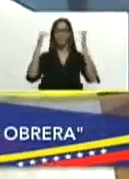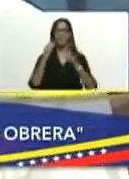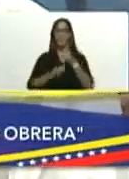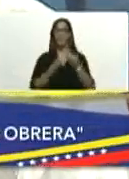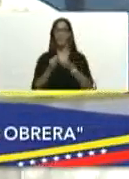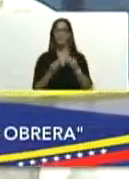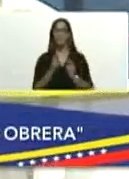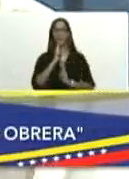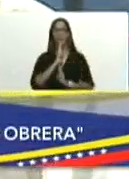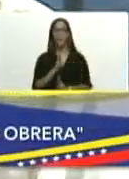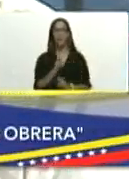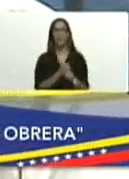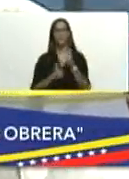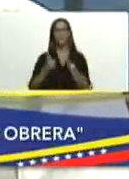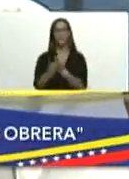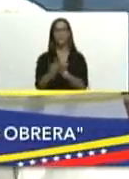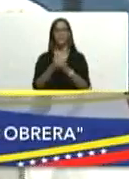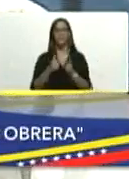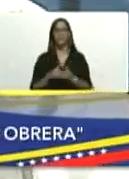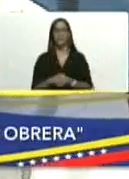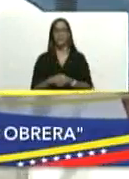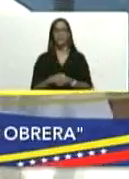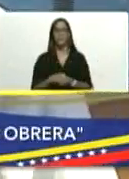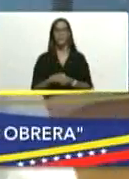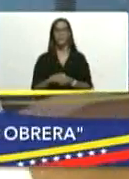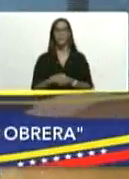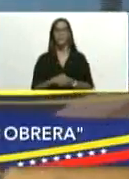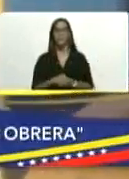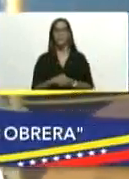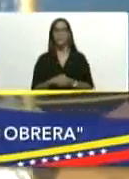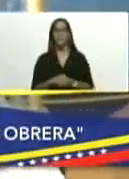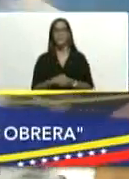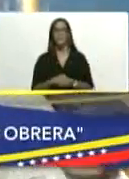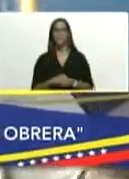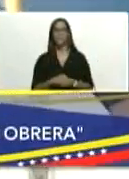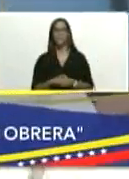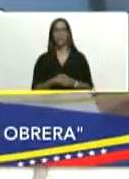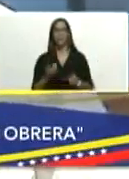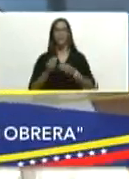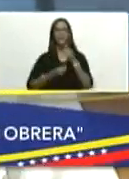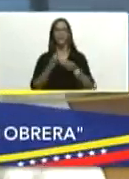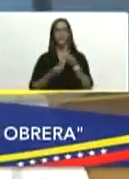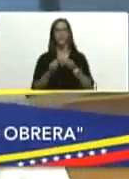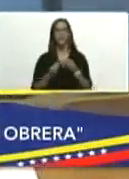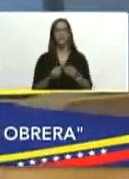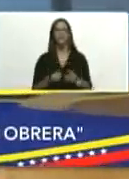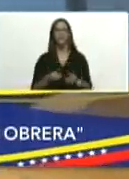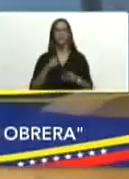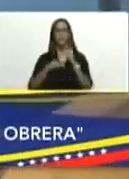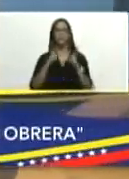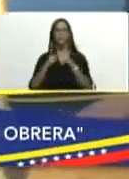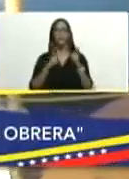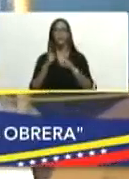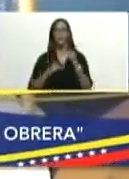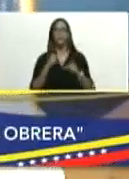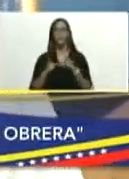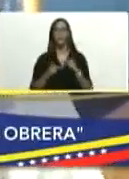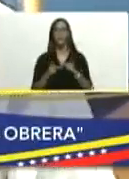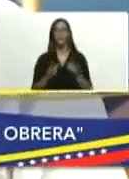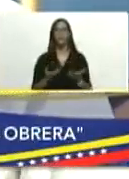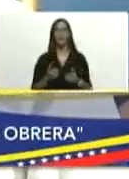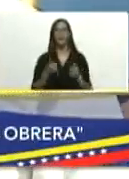respuesta sustituir piezas sustituir parte resolver procesos productivos para sustituir